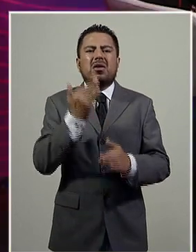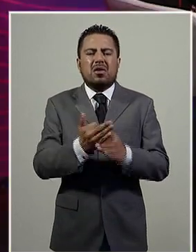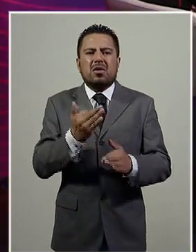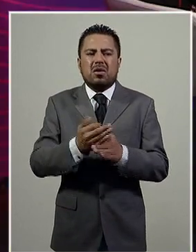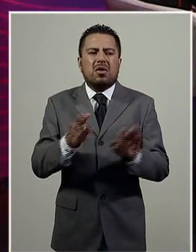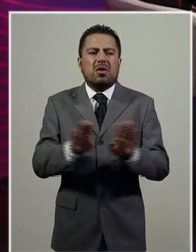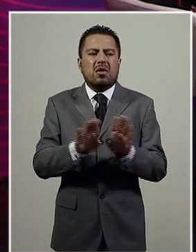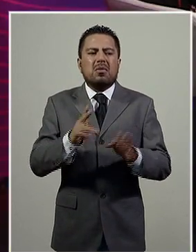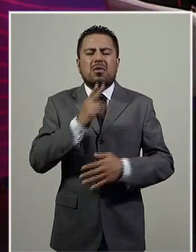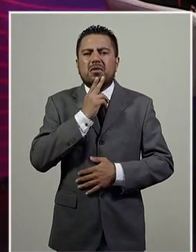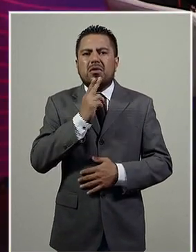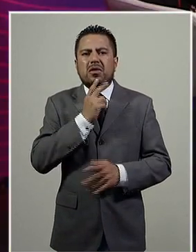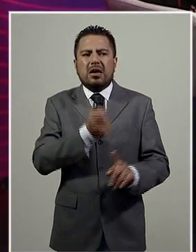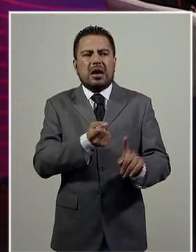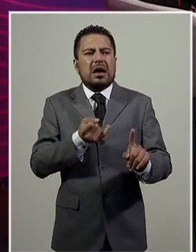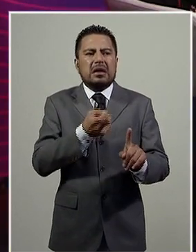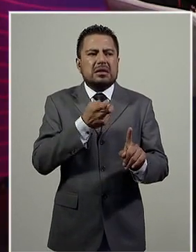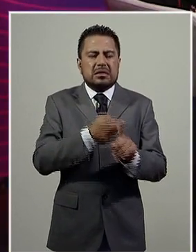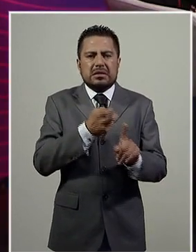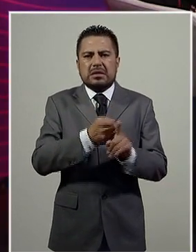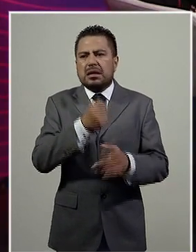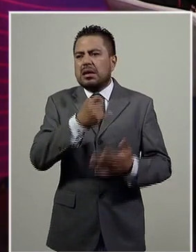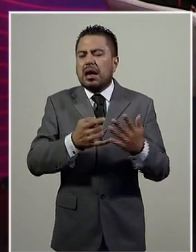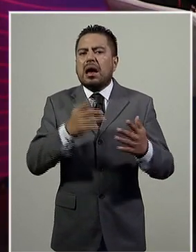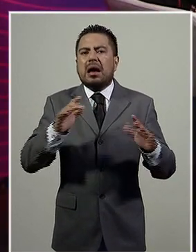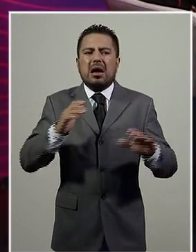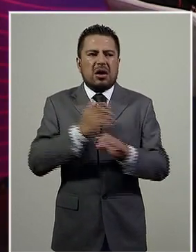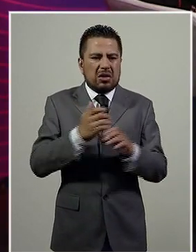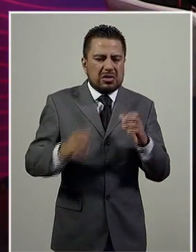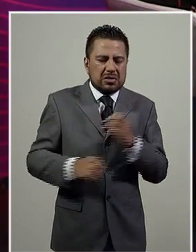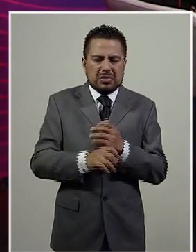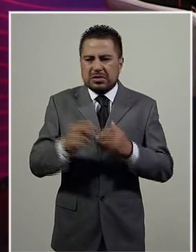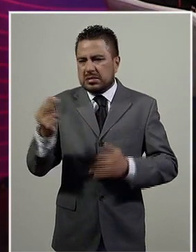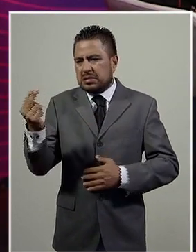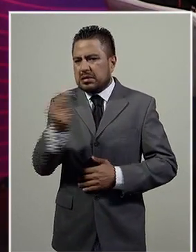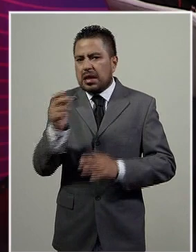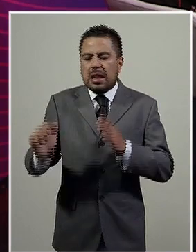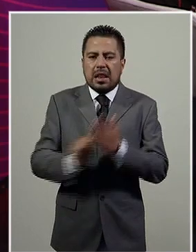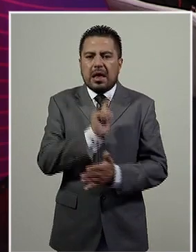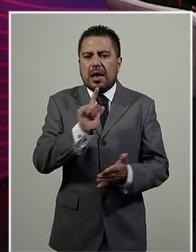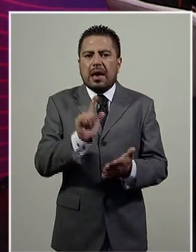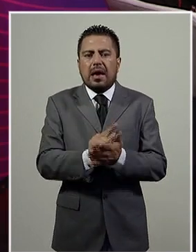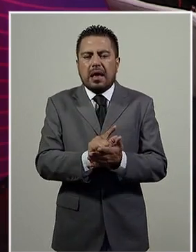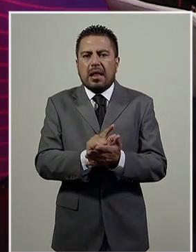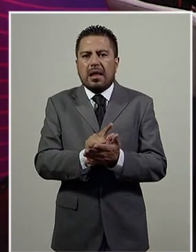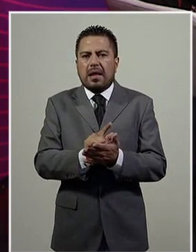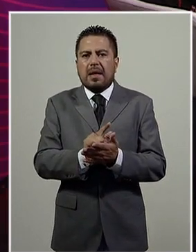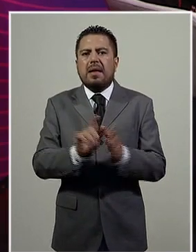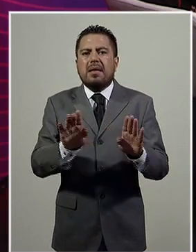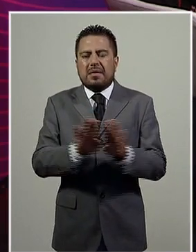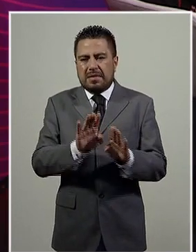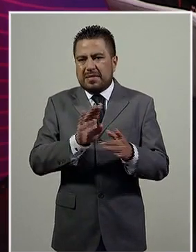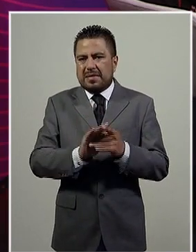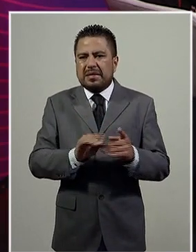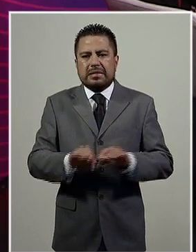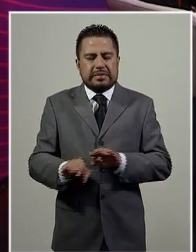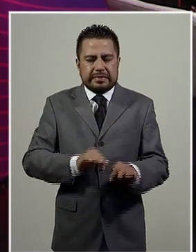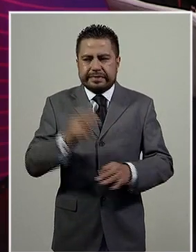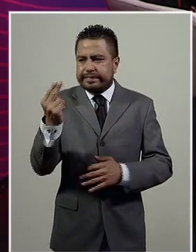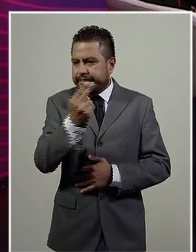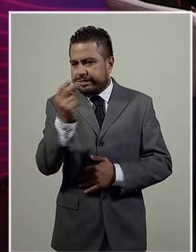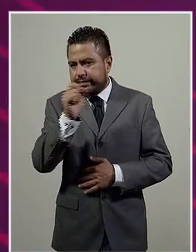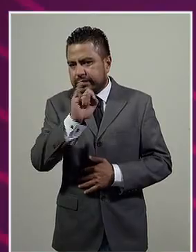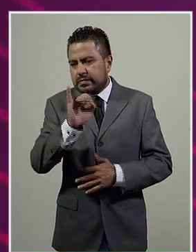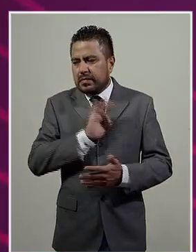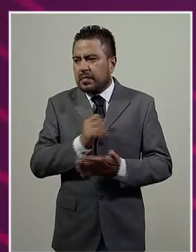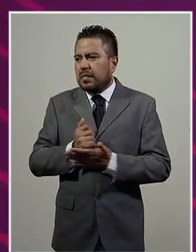¿cómo funcionan estas dinámicas? Porque hay esta parte que es el requisito legal, por supuesto hay que trabajarlo y hay que